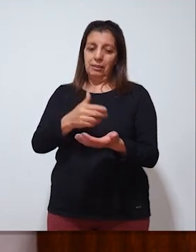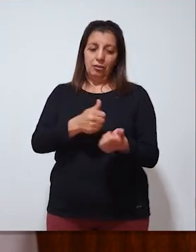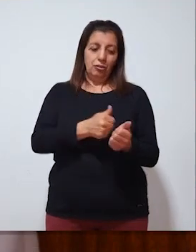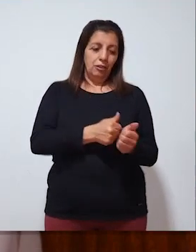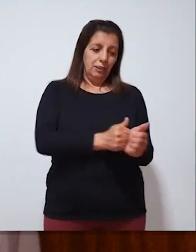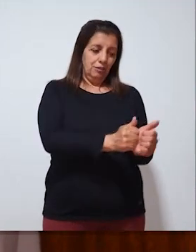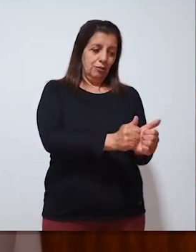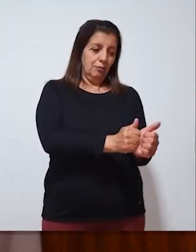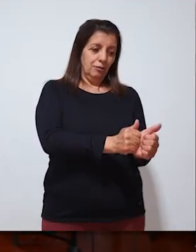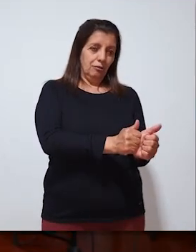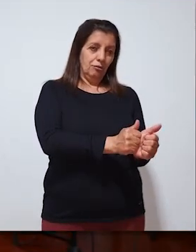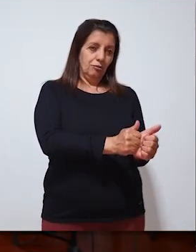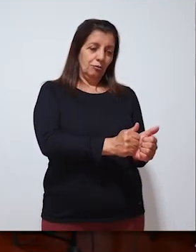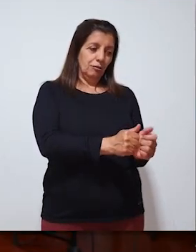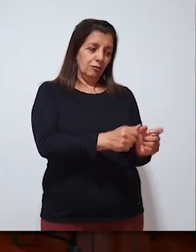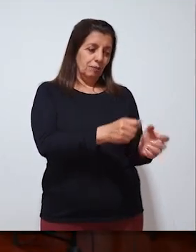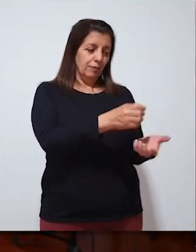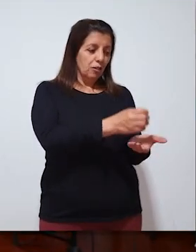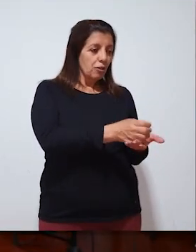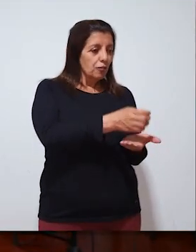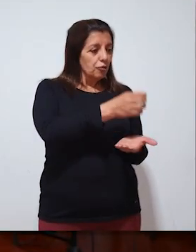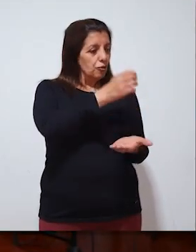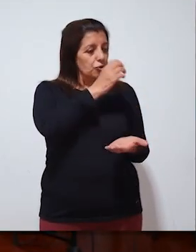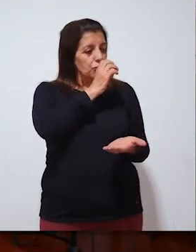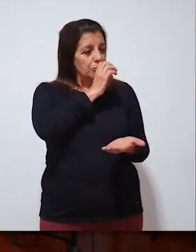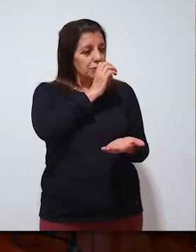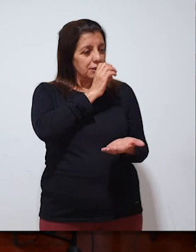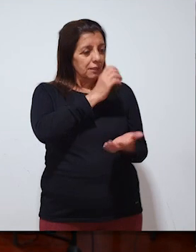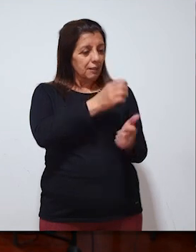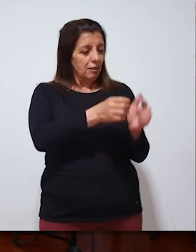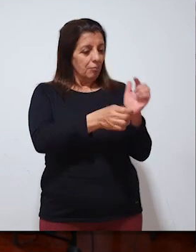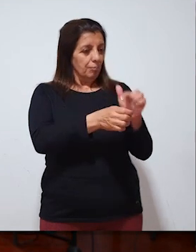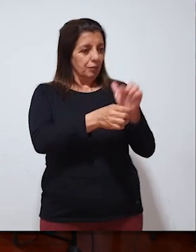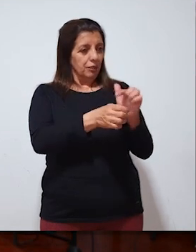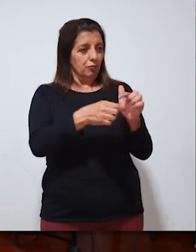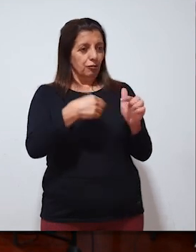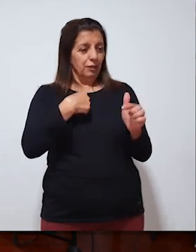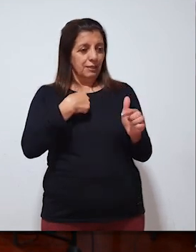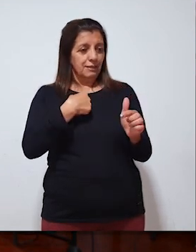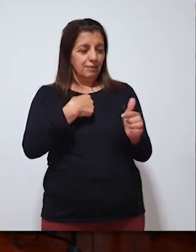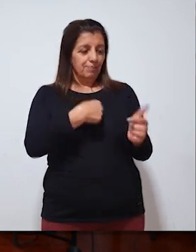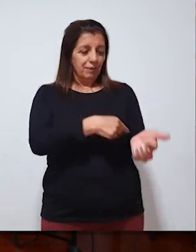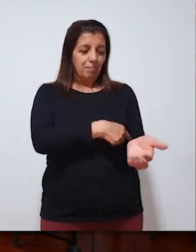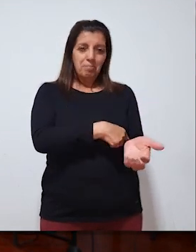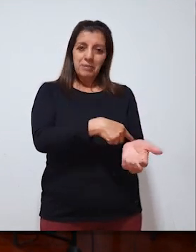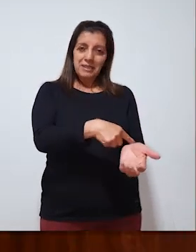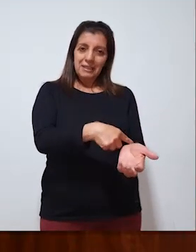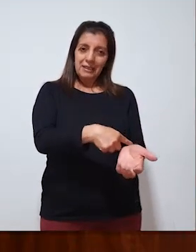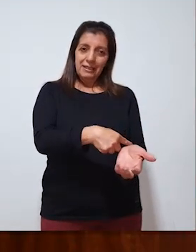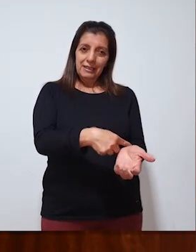discípulos diciendo: tomen y beban todos de él, porque este es el cáliz de mi